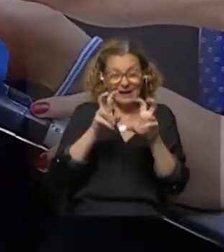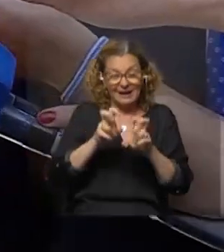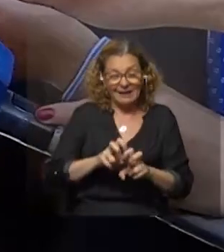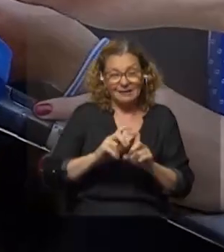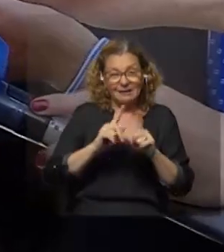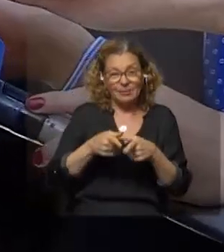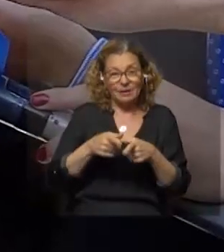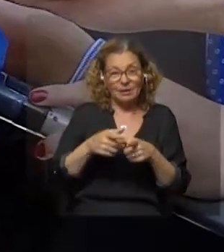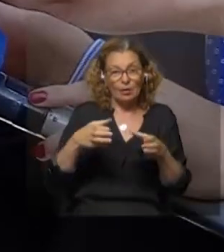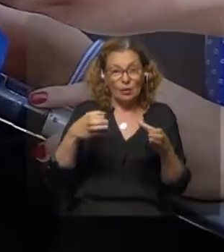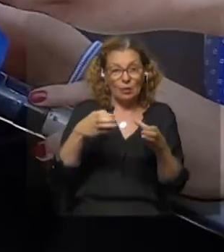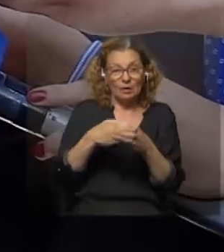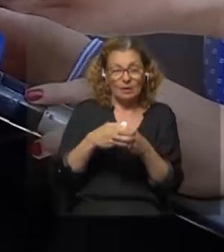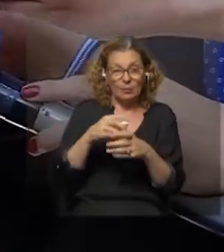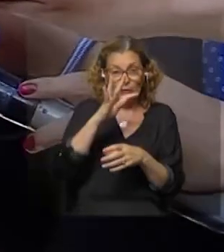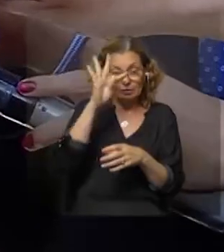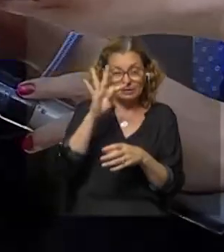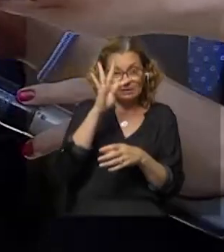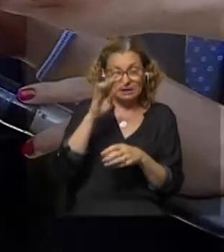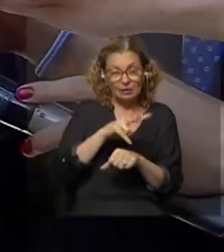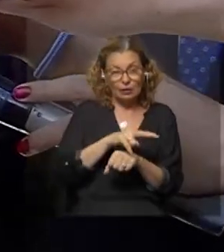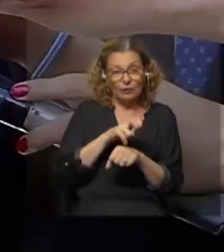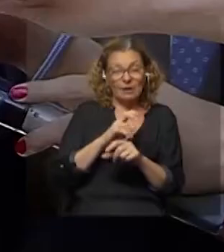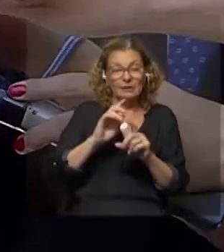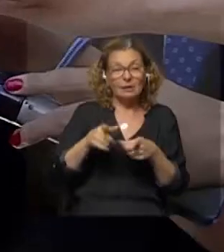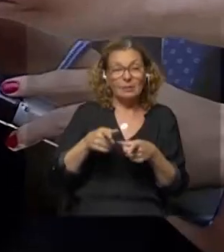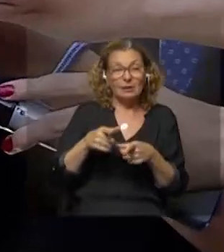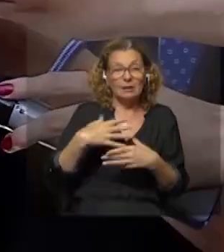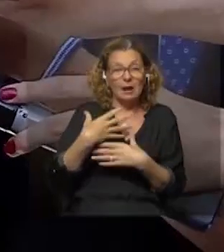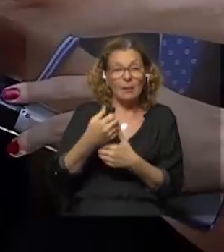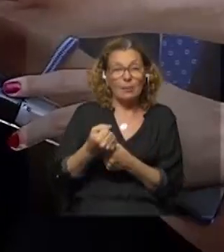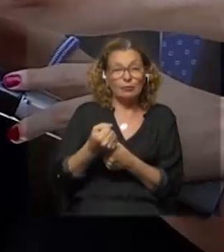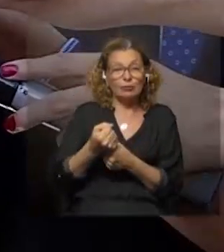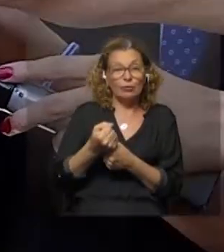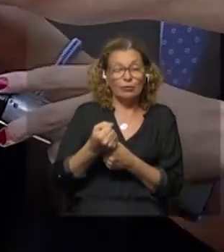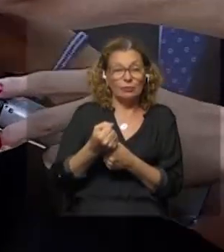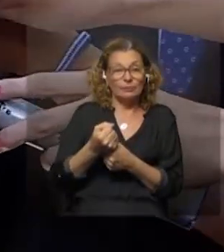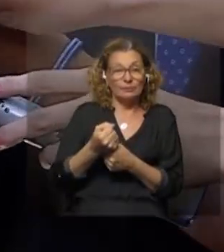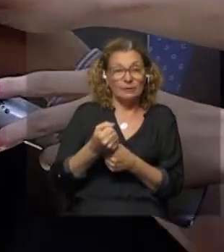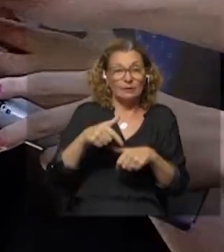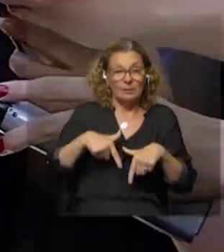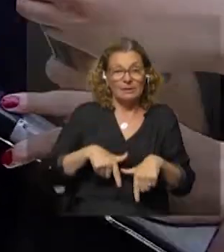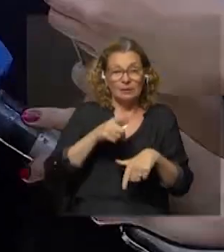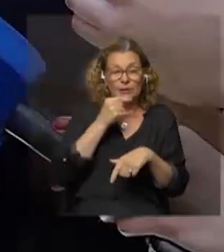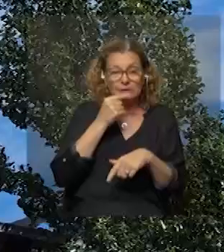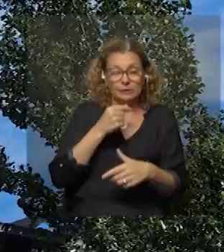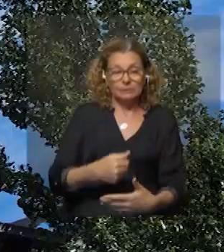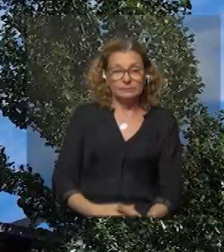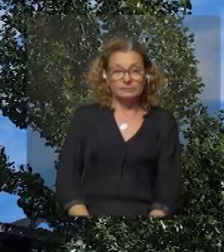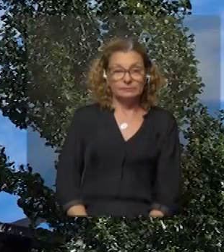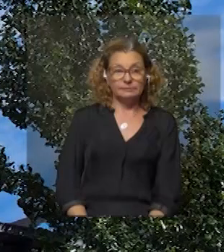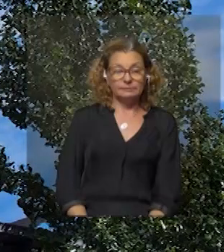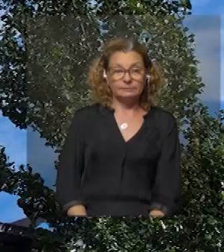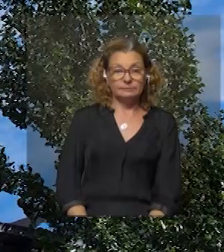que hacen los equipos técnicos y de fiscalía y también del apoyo que se tiene de del Ministerio del interior